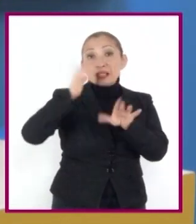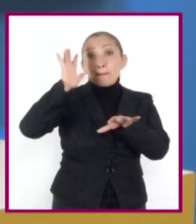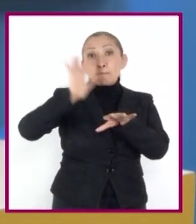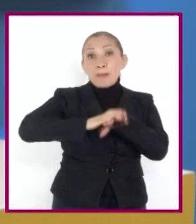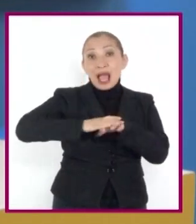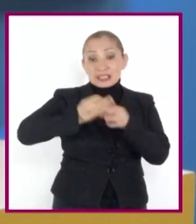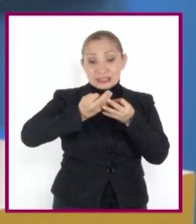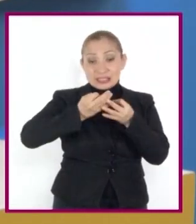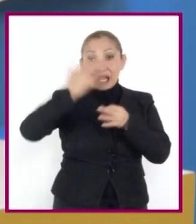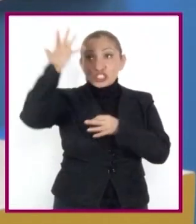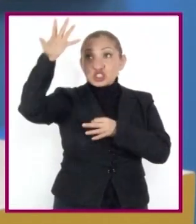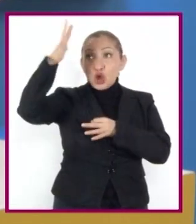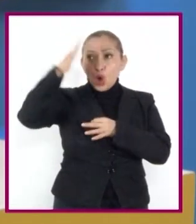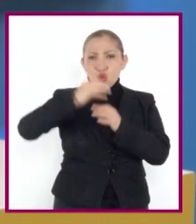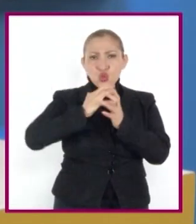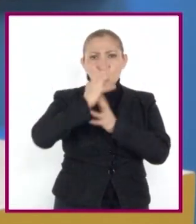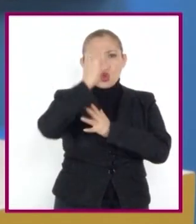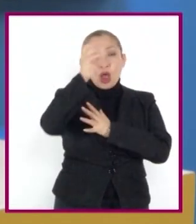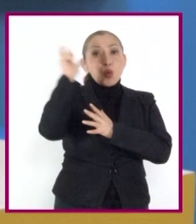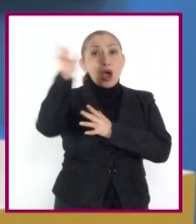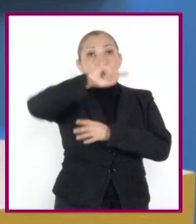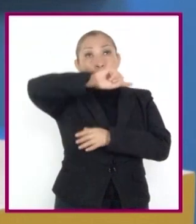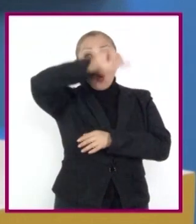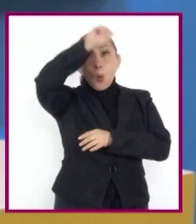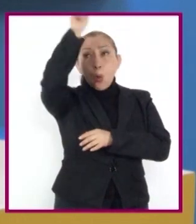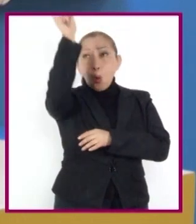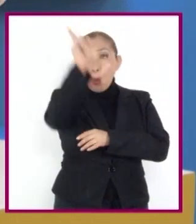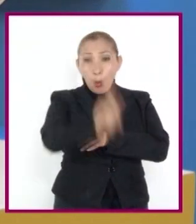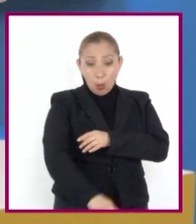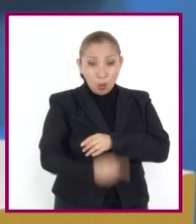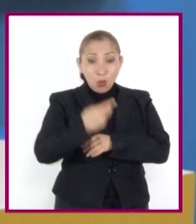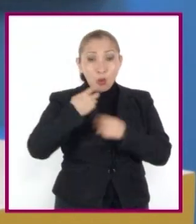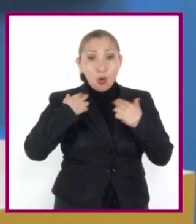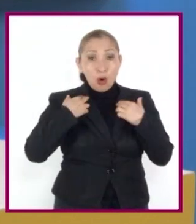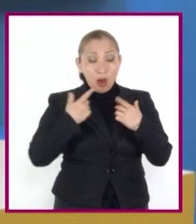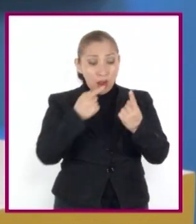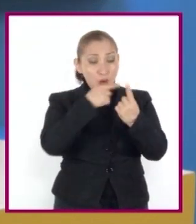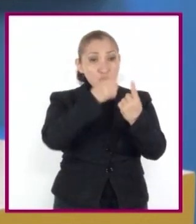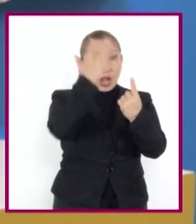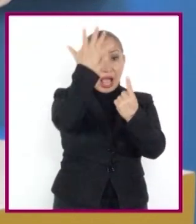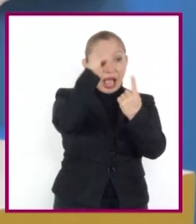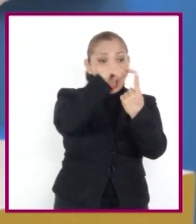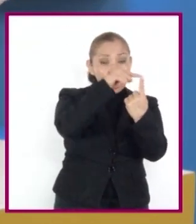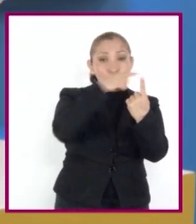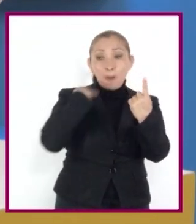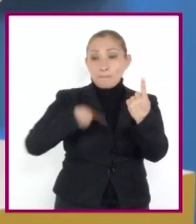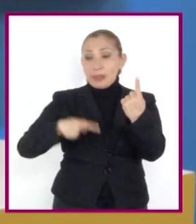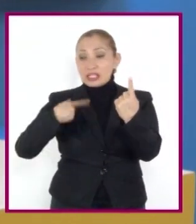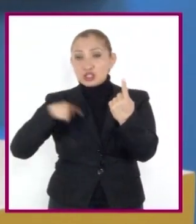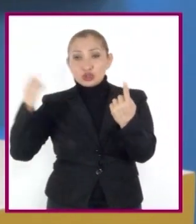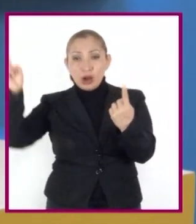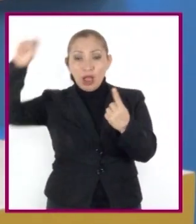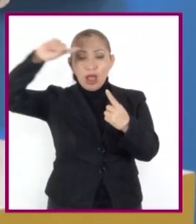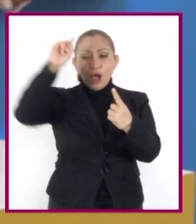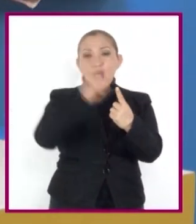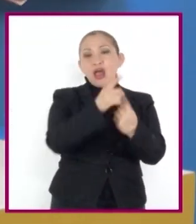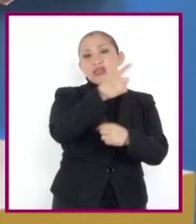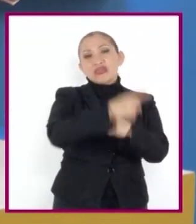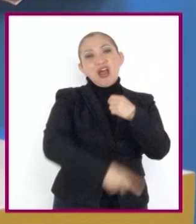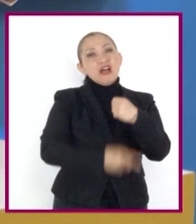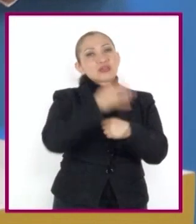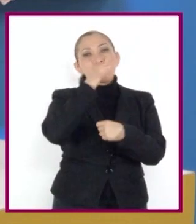la superficie del Sol. Cuando cae sobre un ser vivo como un árbol o una persona, causa